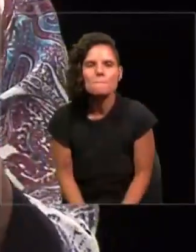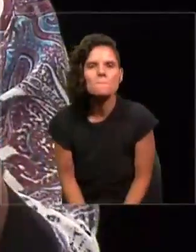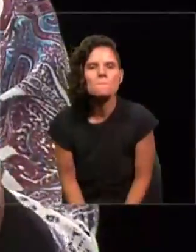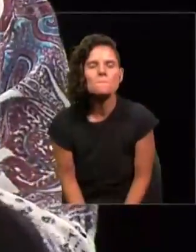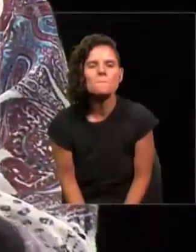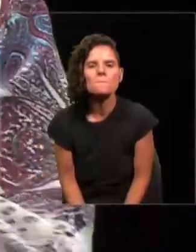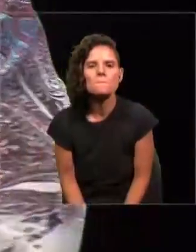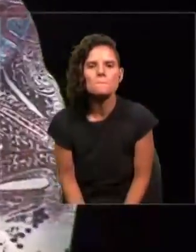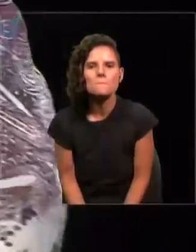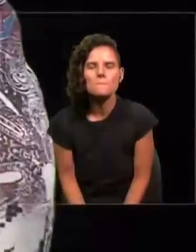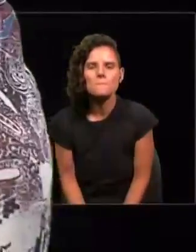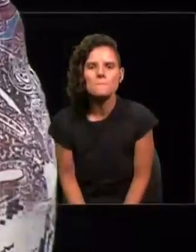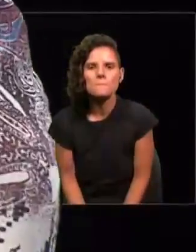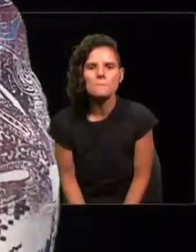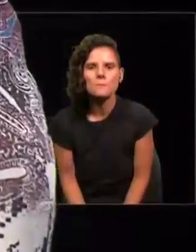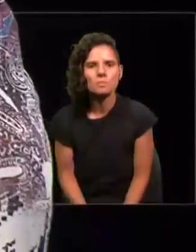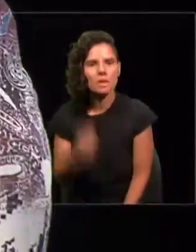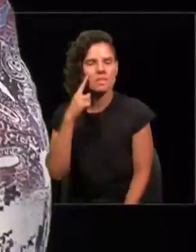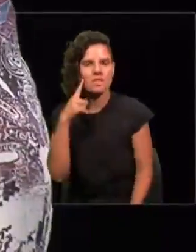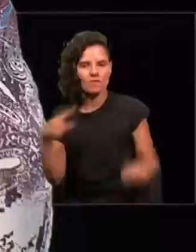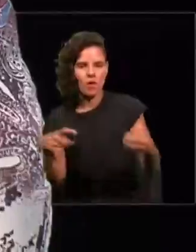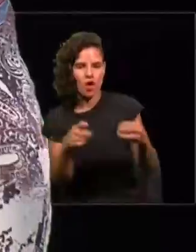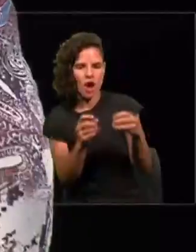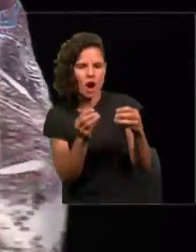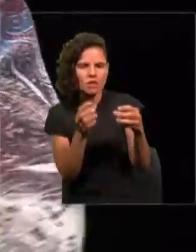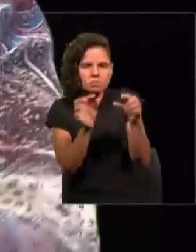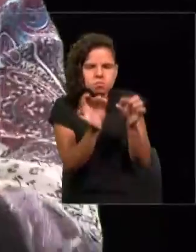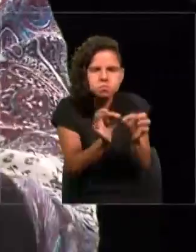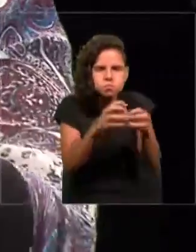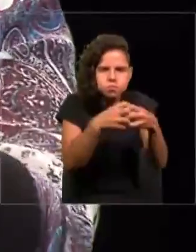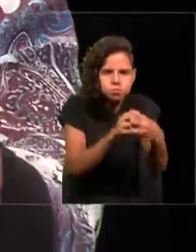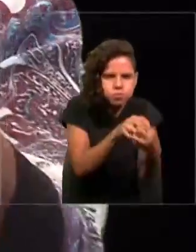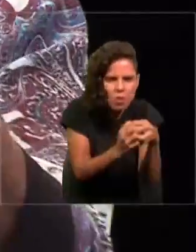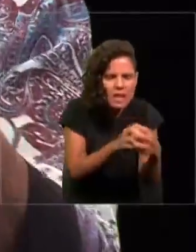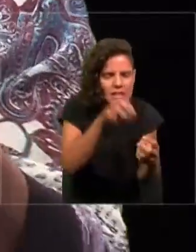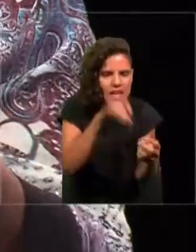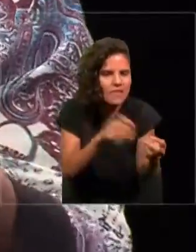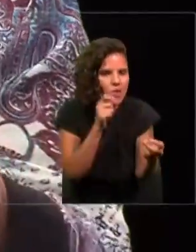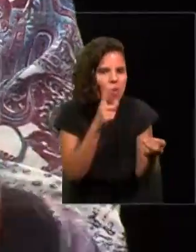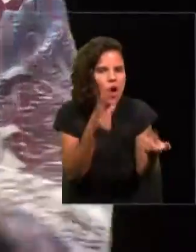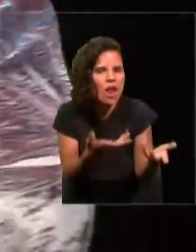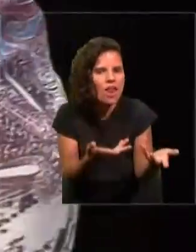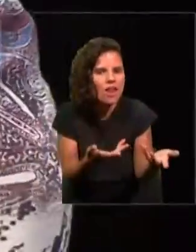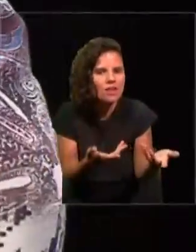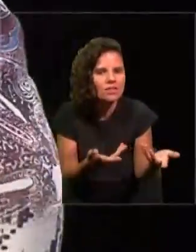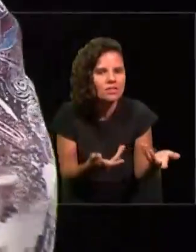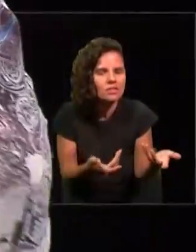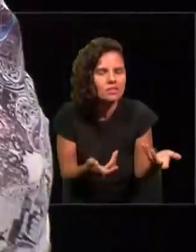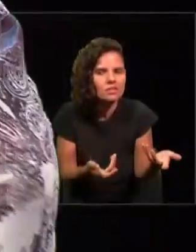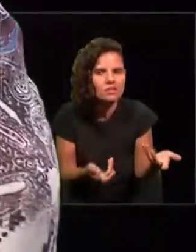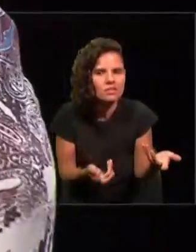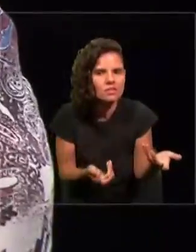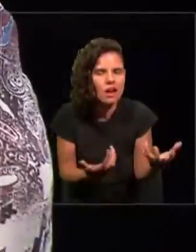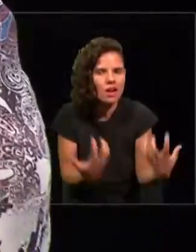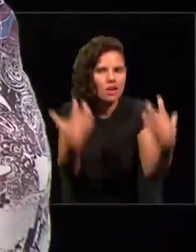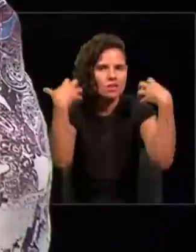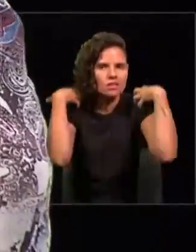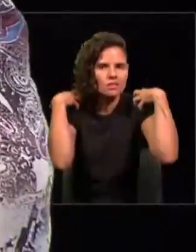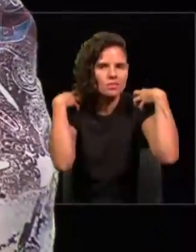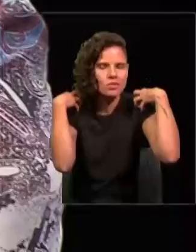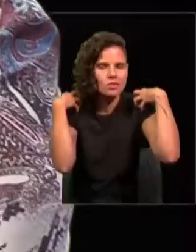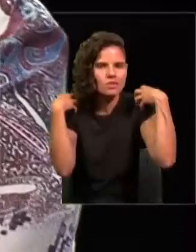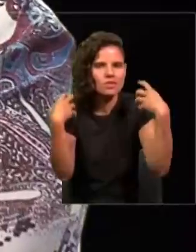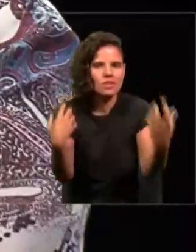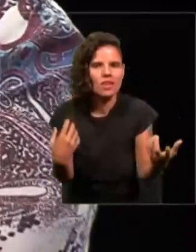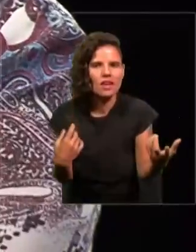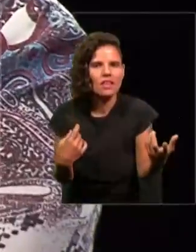Aún porque la propia biología molecular sabe el papel que tiene lo que llama